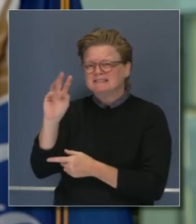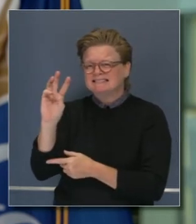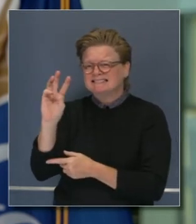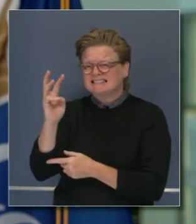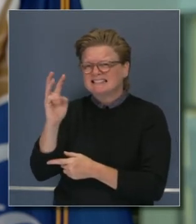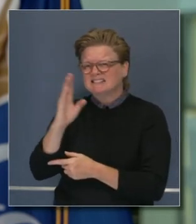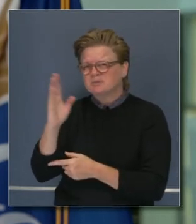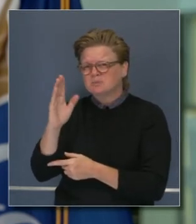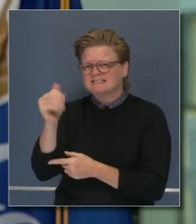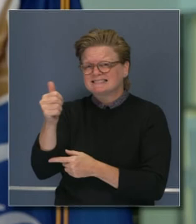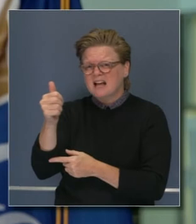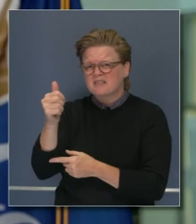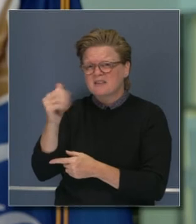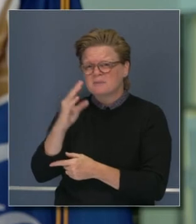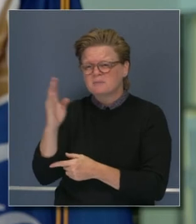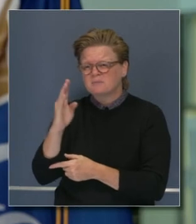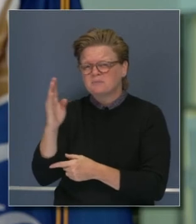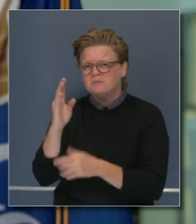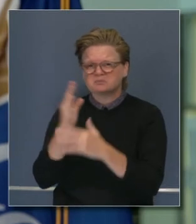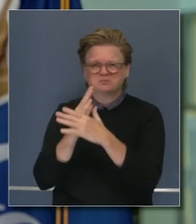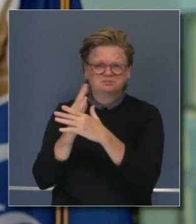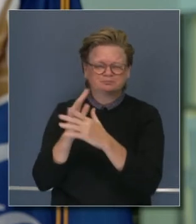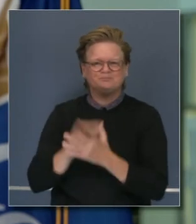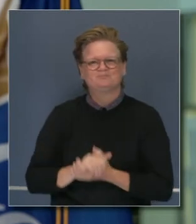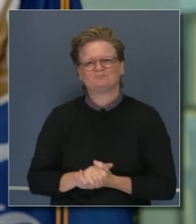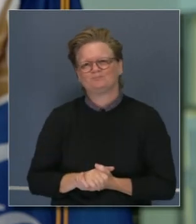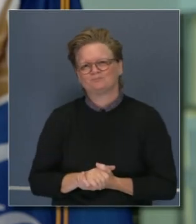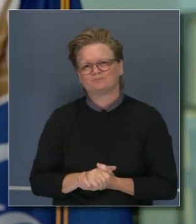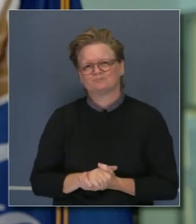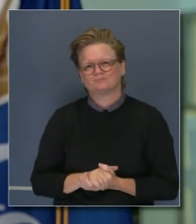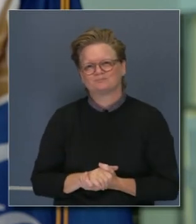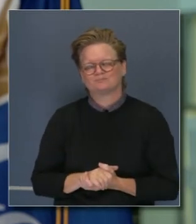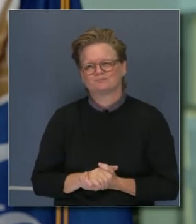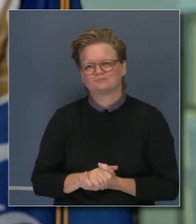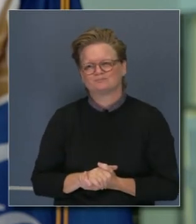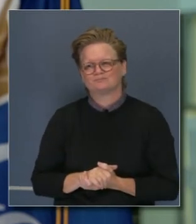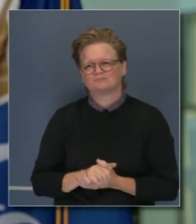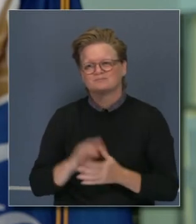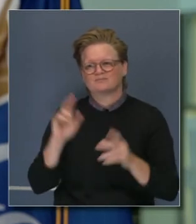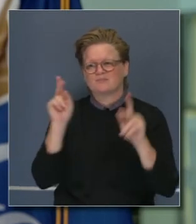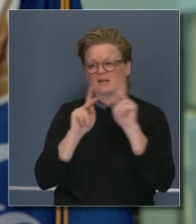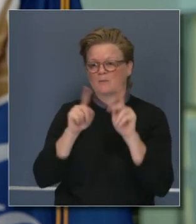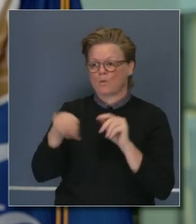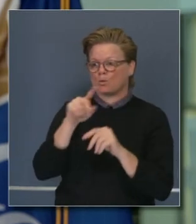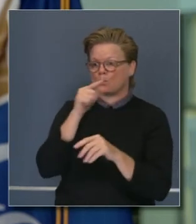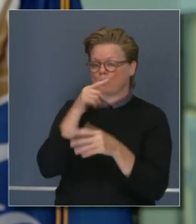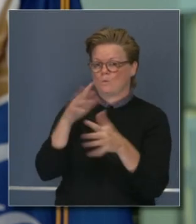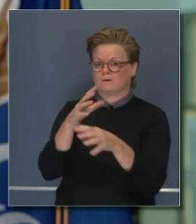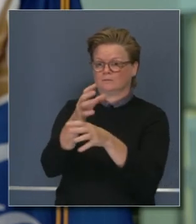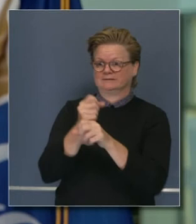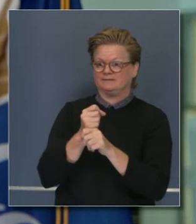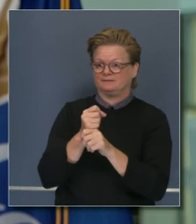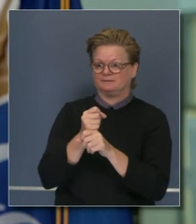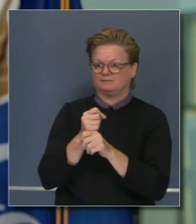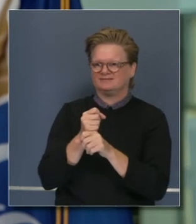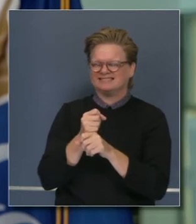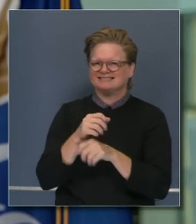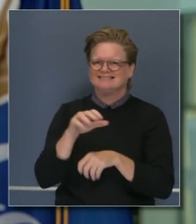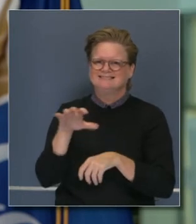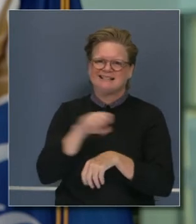al 10 es más o menos cuando van a ser expedidos esos cheques. Es un